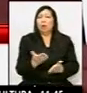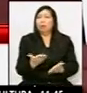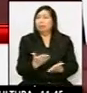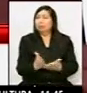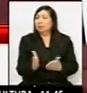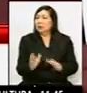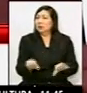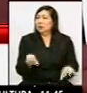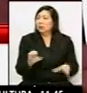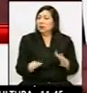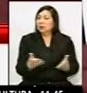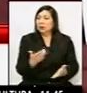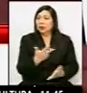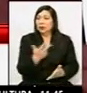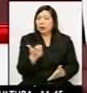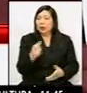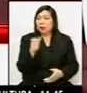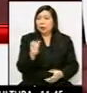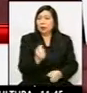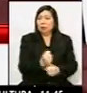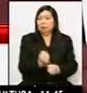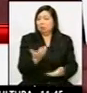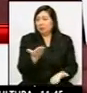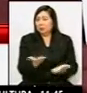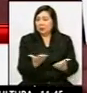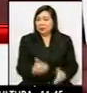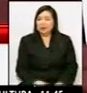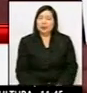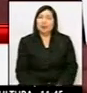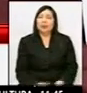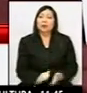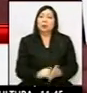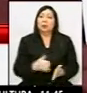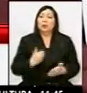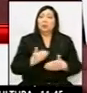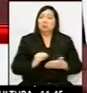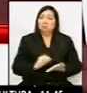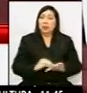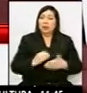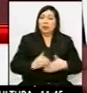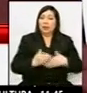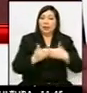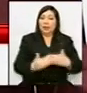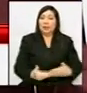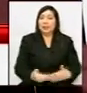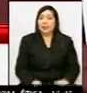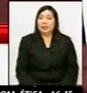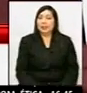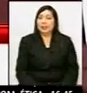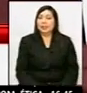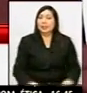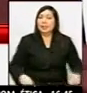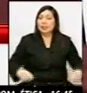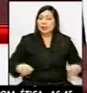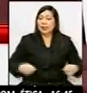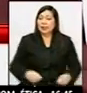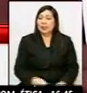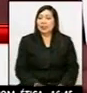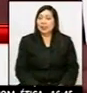Esto sería más o menos unos 300 trabajadores más aproximadamente. No sé si podrían ampliar a qué se refiere este tema de gastos